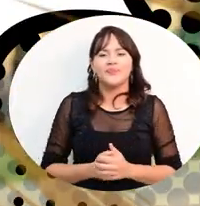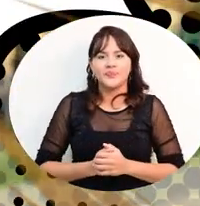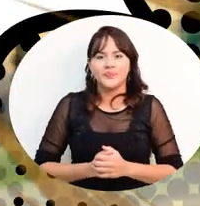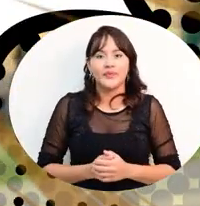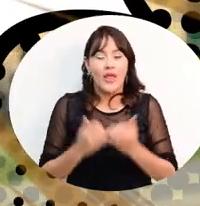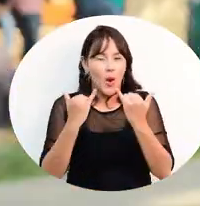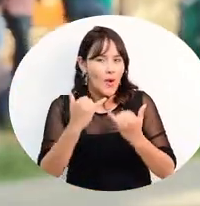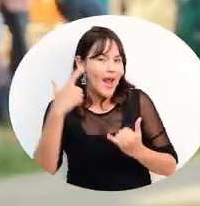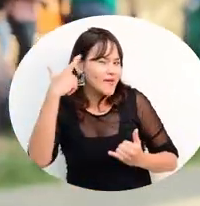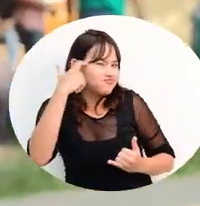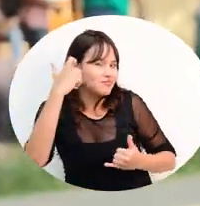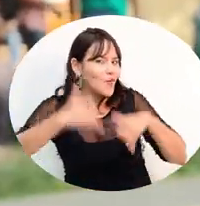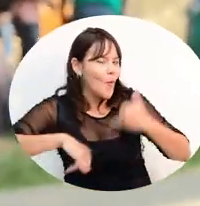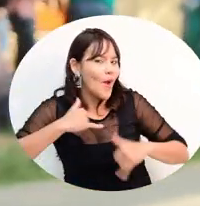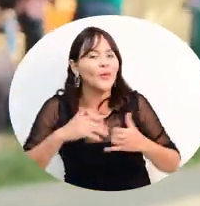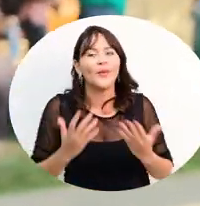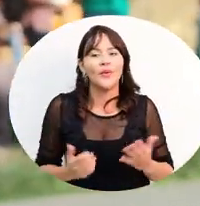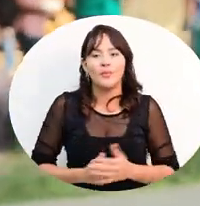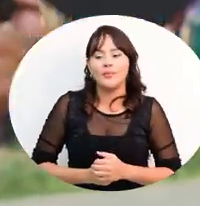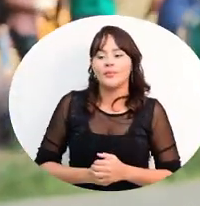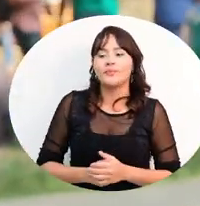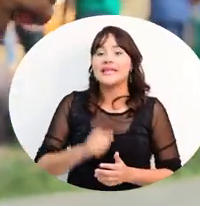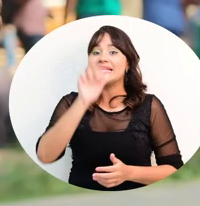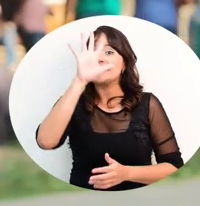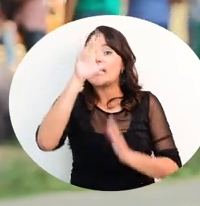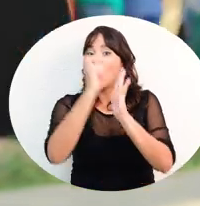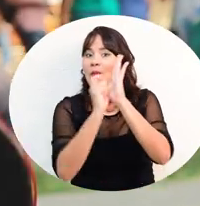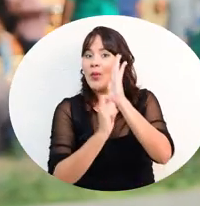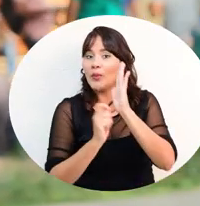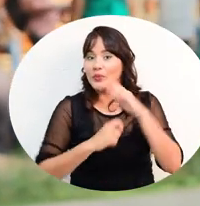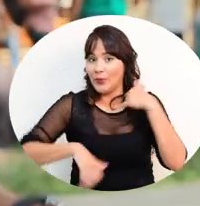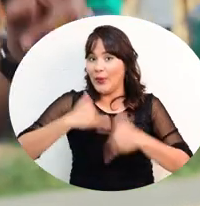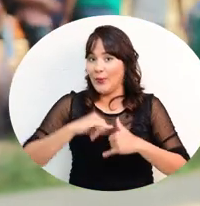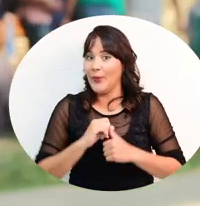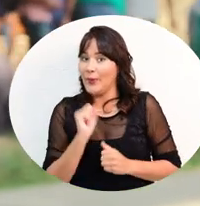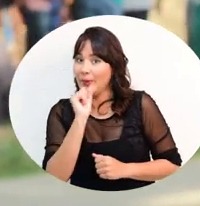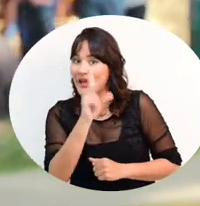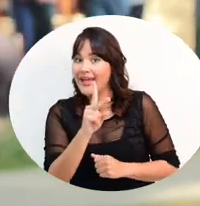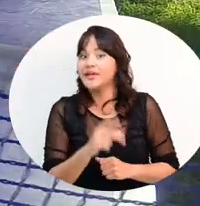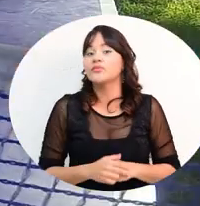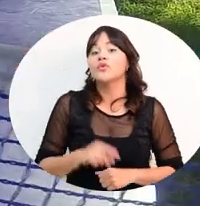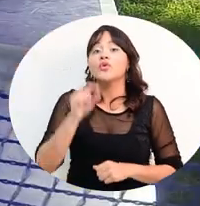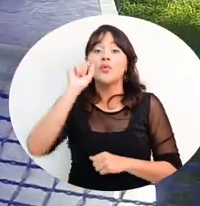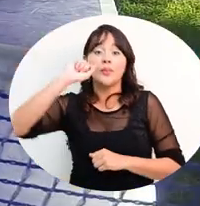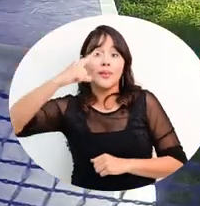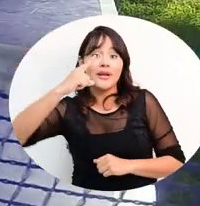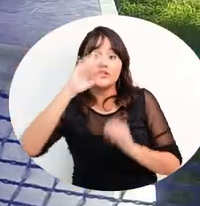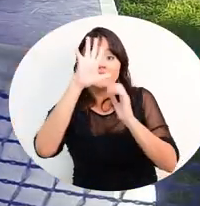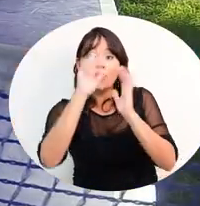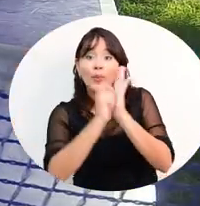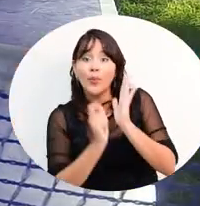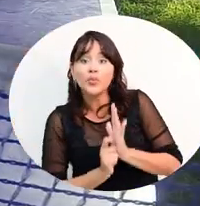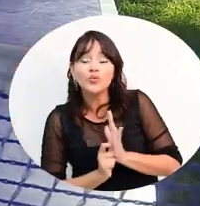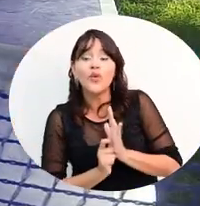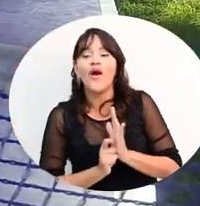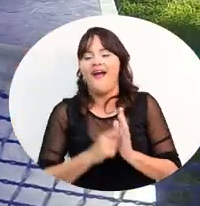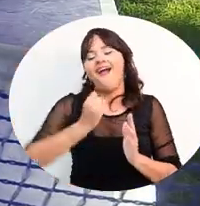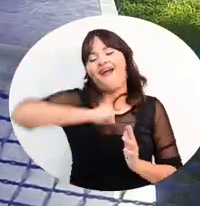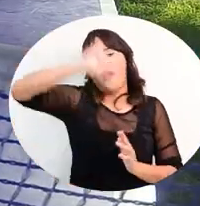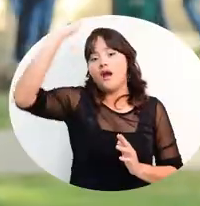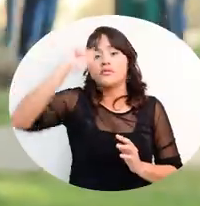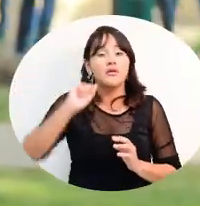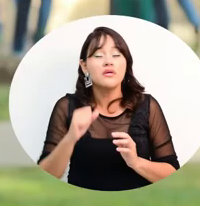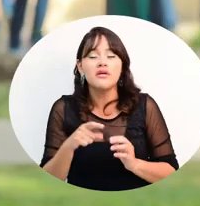vida. El reto consiste que la persona que haga 5 puntos es la primera persona que va a ganar, porque la segunda va a perder y la tercera